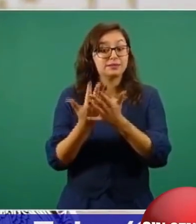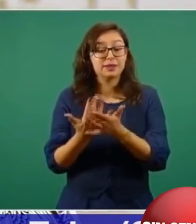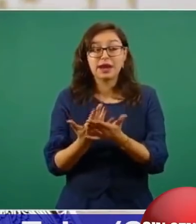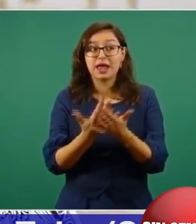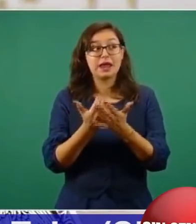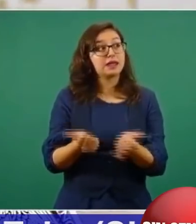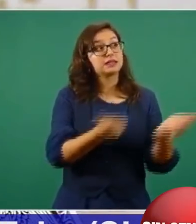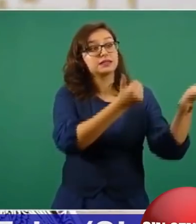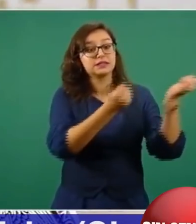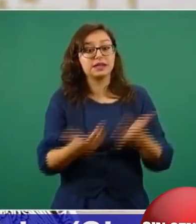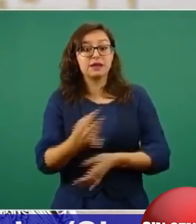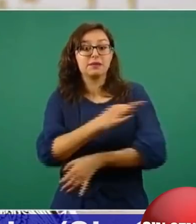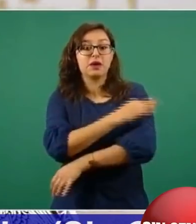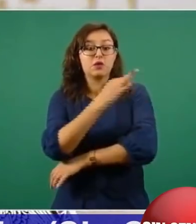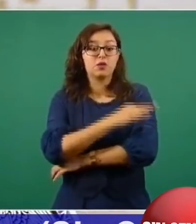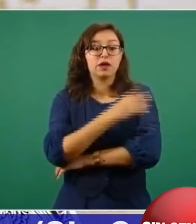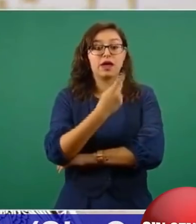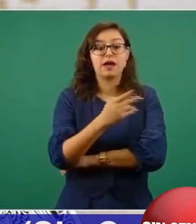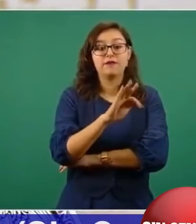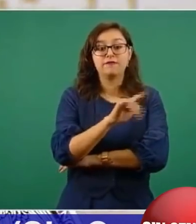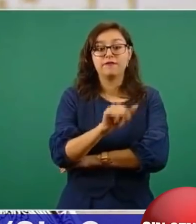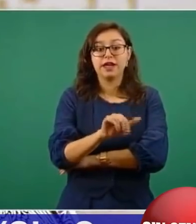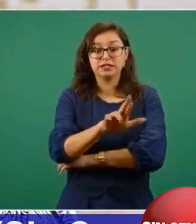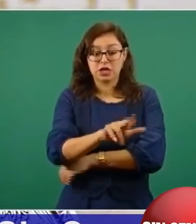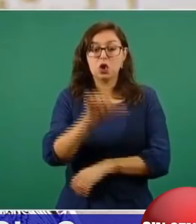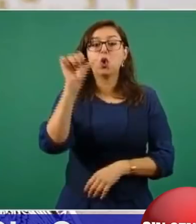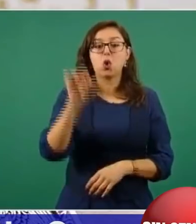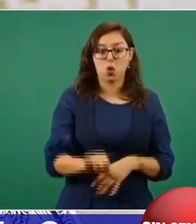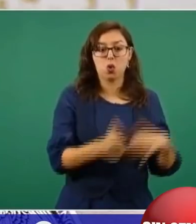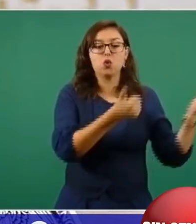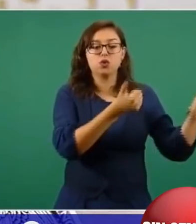de Pfizer-BioNTech. Hoy llegarán al país